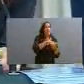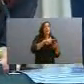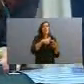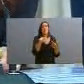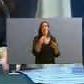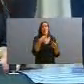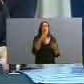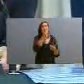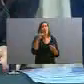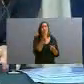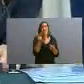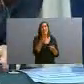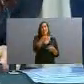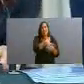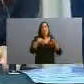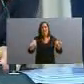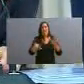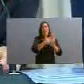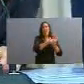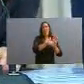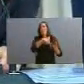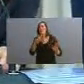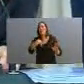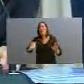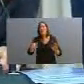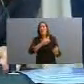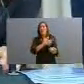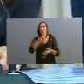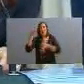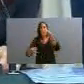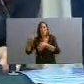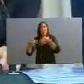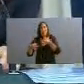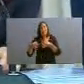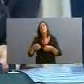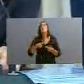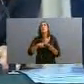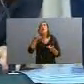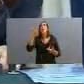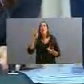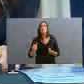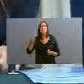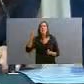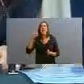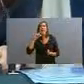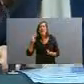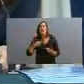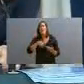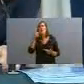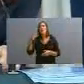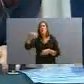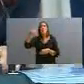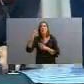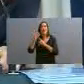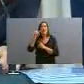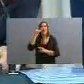ambos poderes, el entonces presidente Maskin de nuestro partido, López Arias, estaba Juan Carlos Maqueda, actual miembro de la Corte